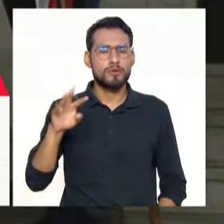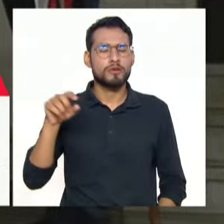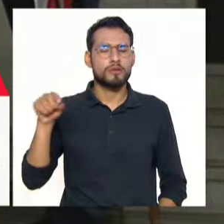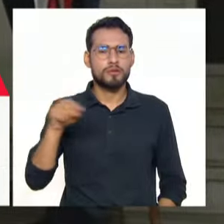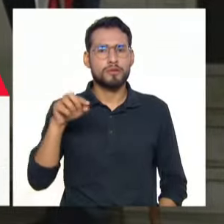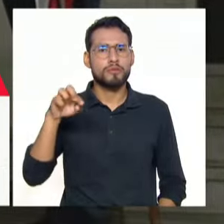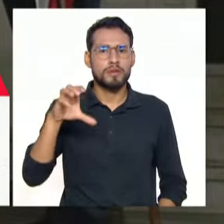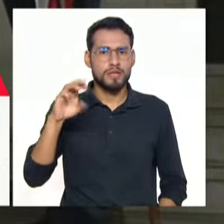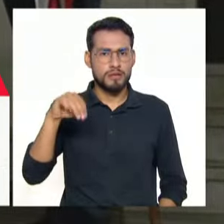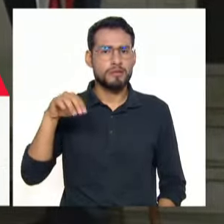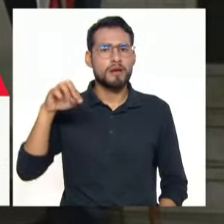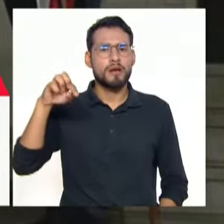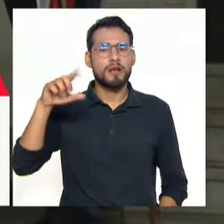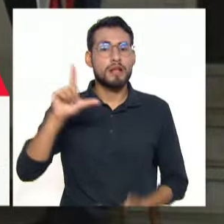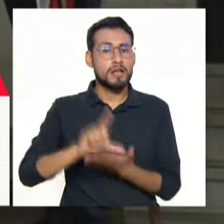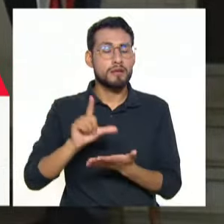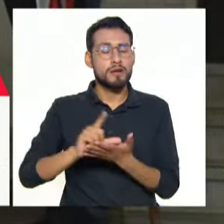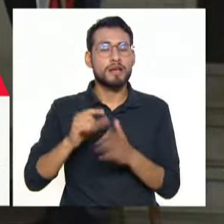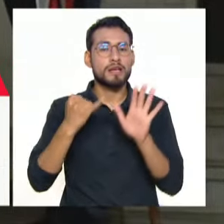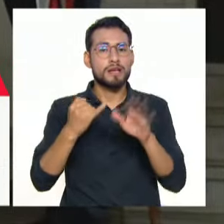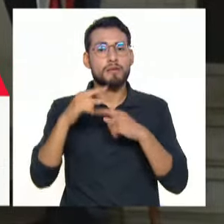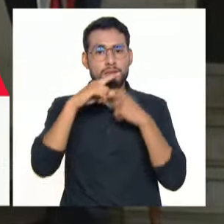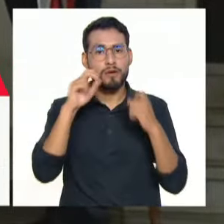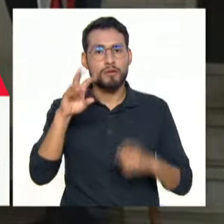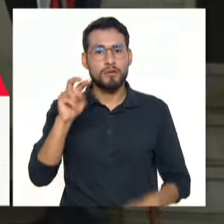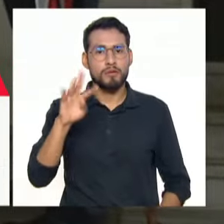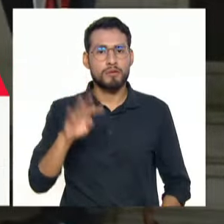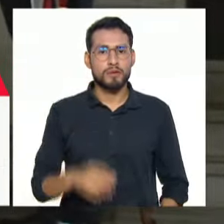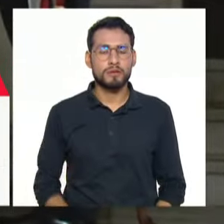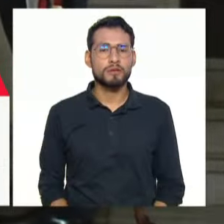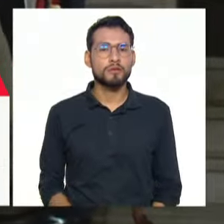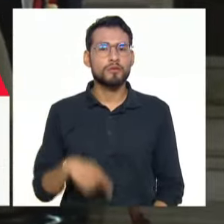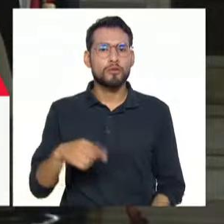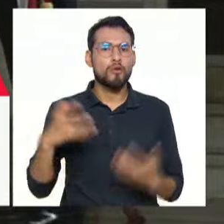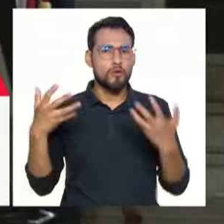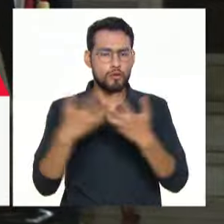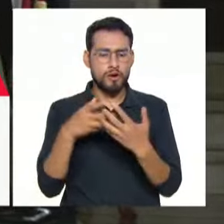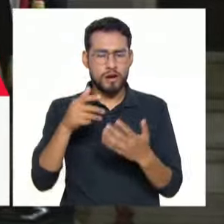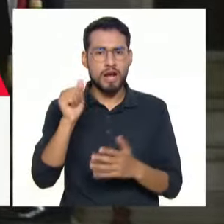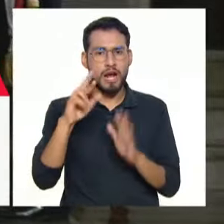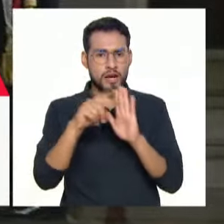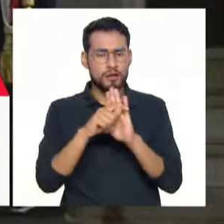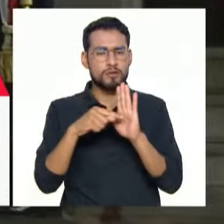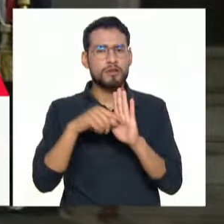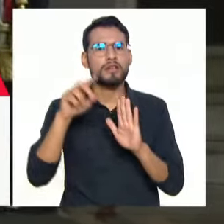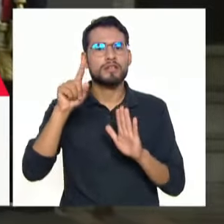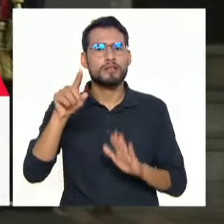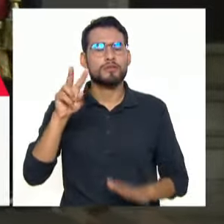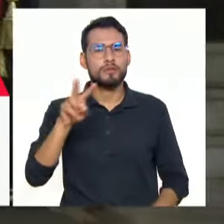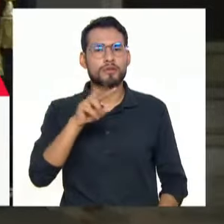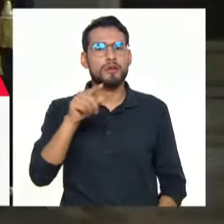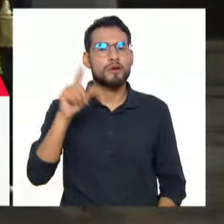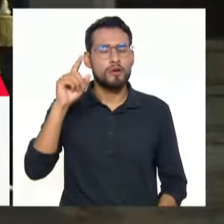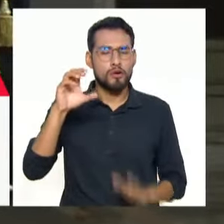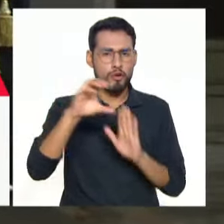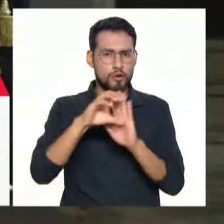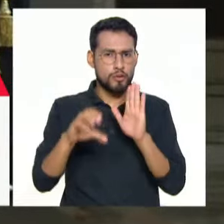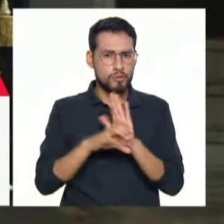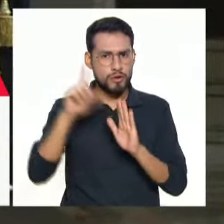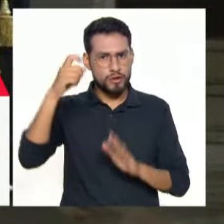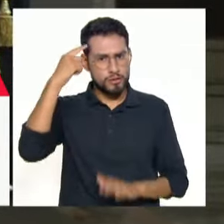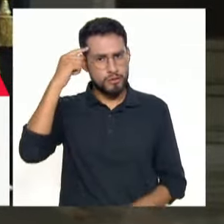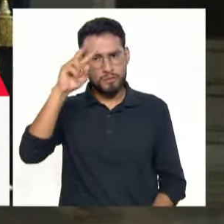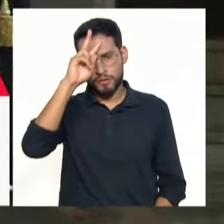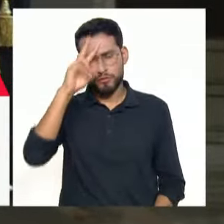061-2024-PCM, Lima, 6 de marzo de 2024. De conformidad con el artículo 122 de la Constitución Política del Perú,